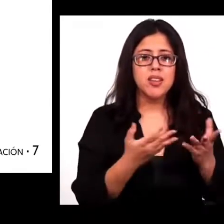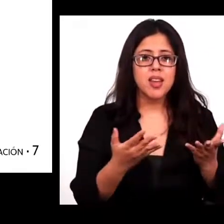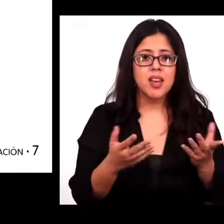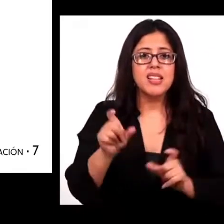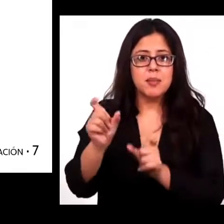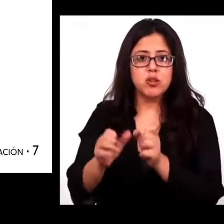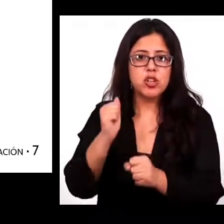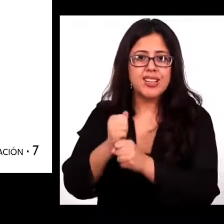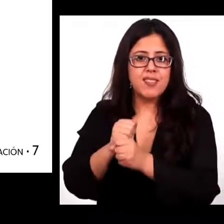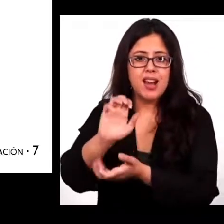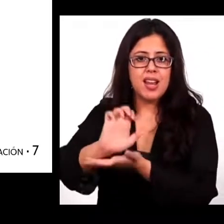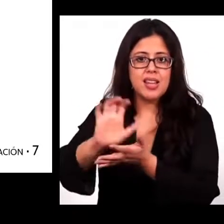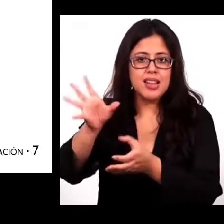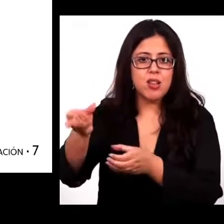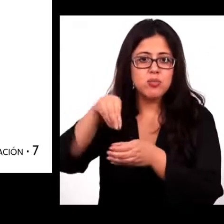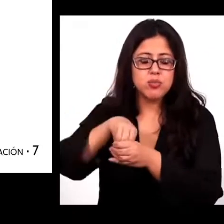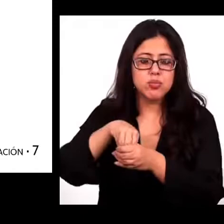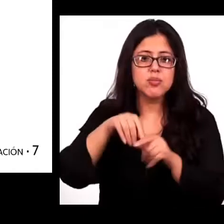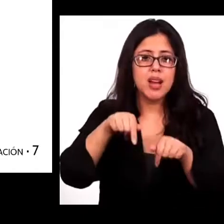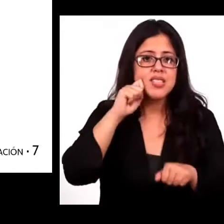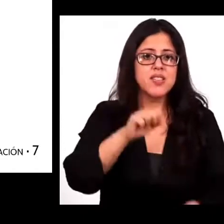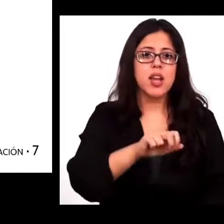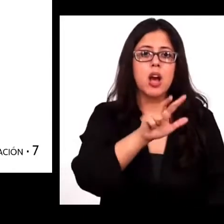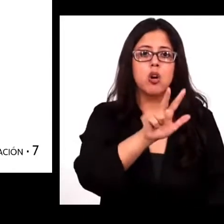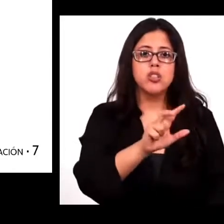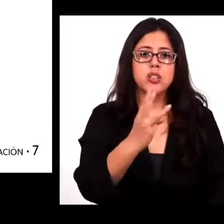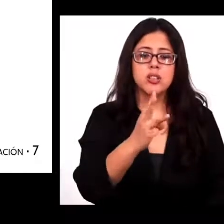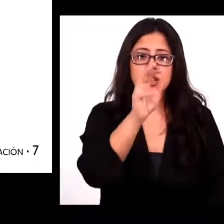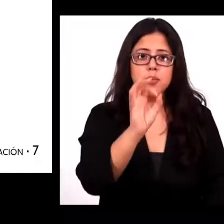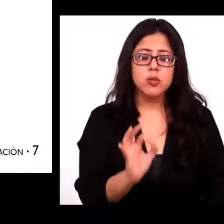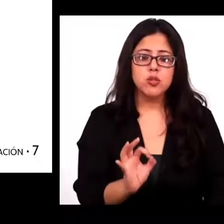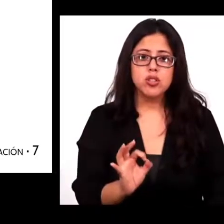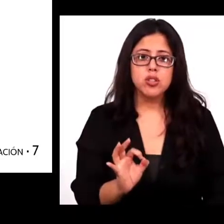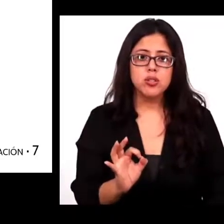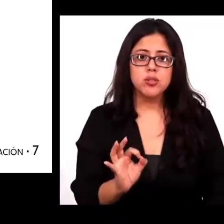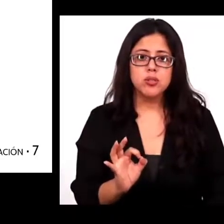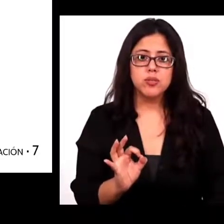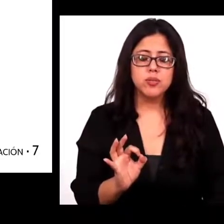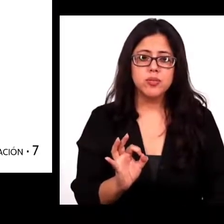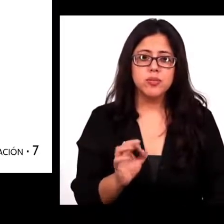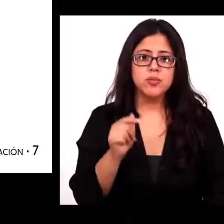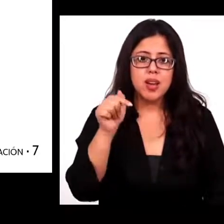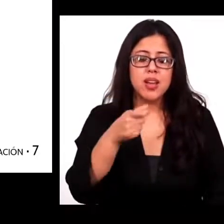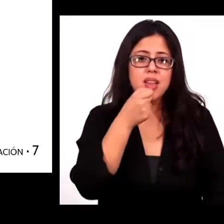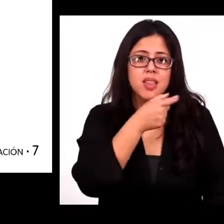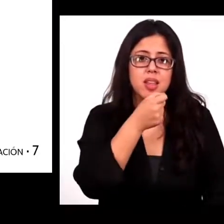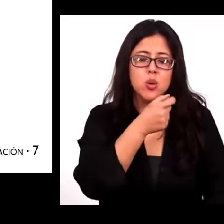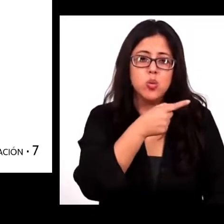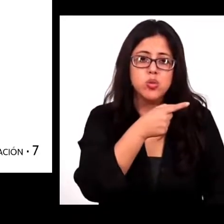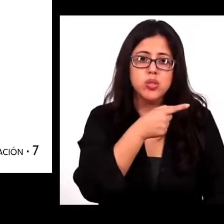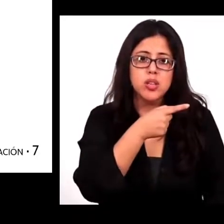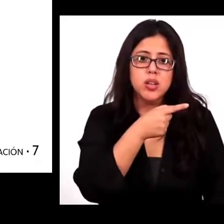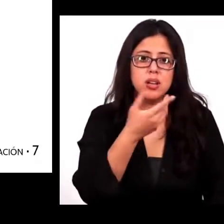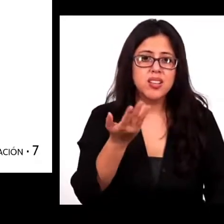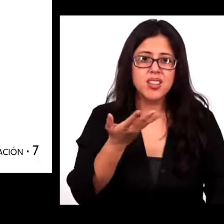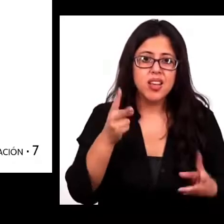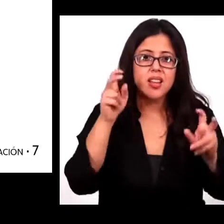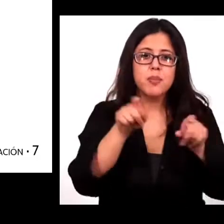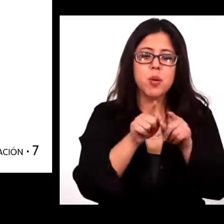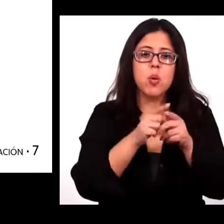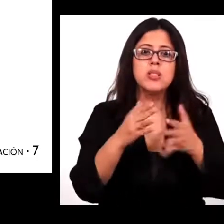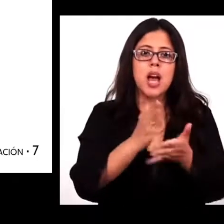Estado, tenemos que en un 83% de los casos las denuncias dicen relación con el